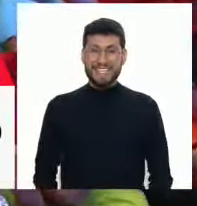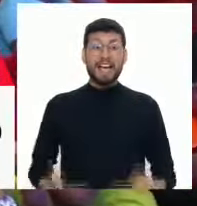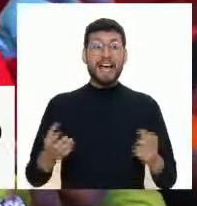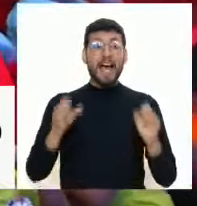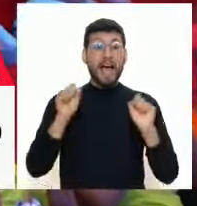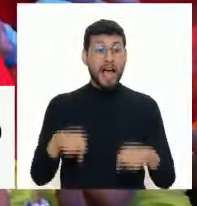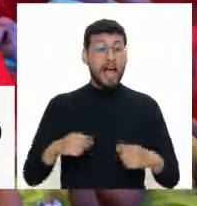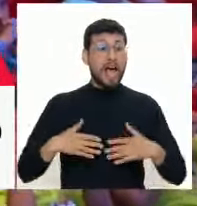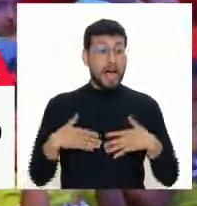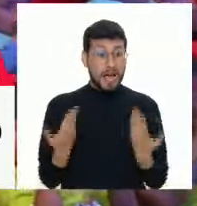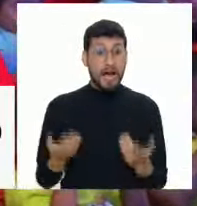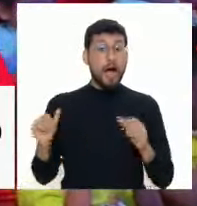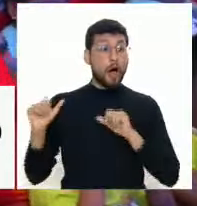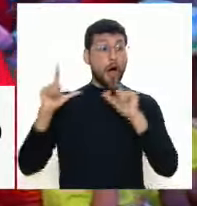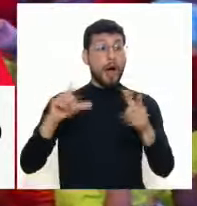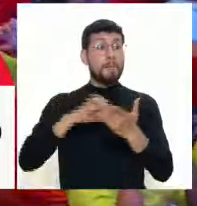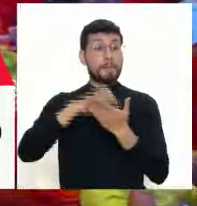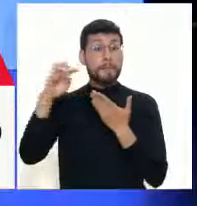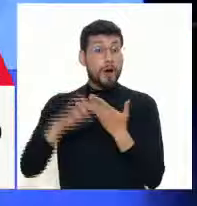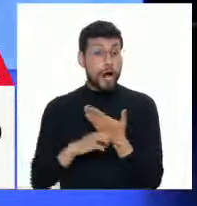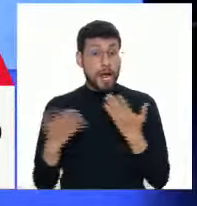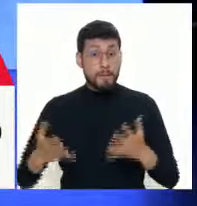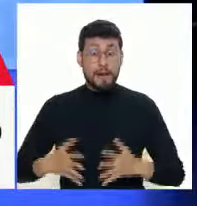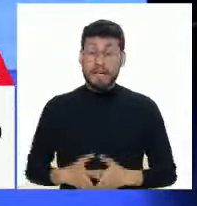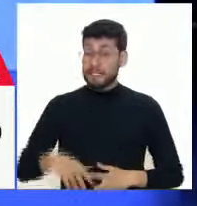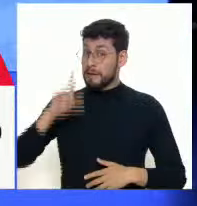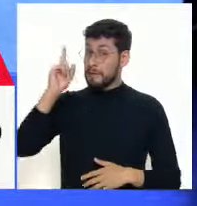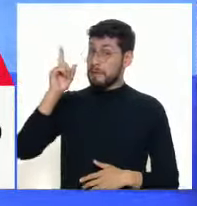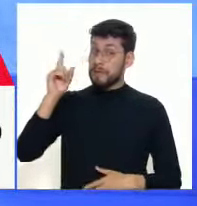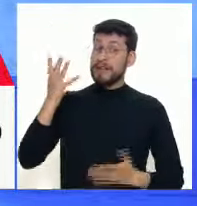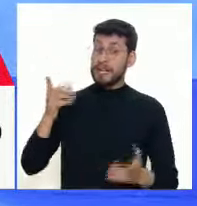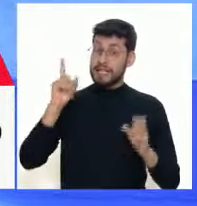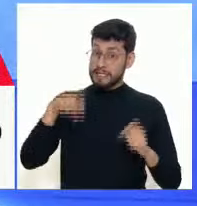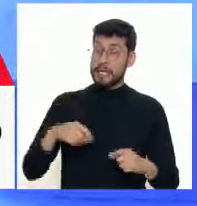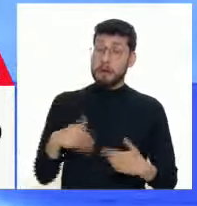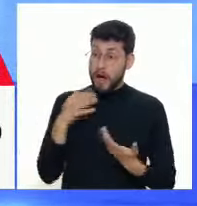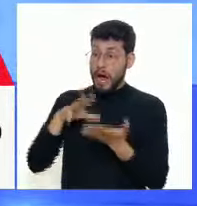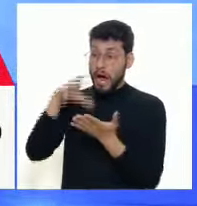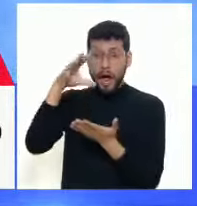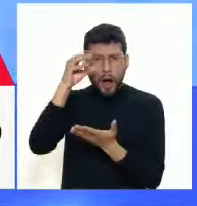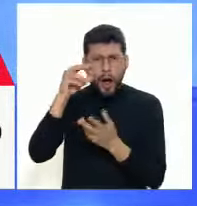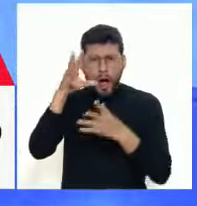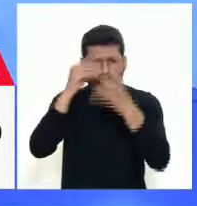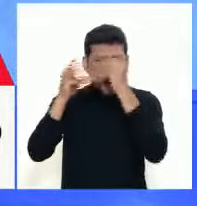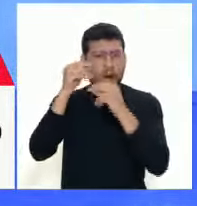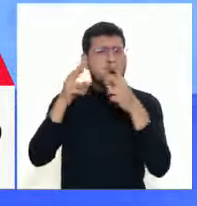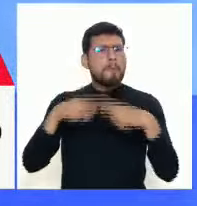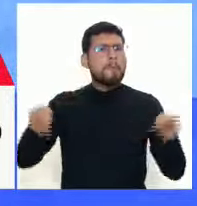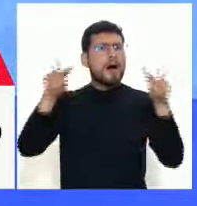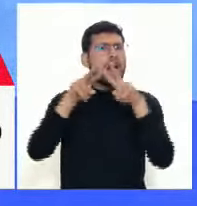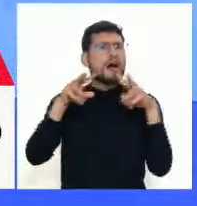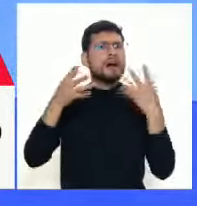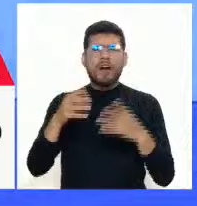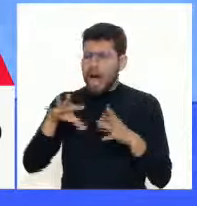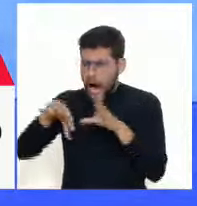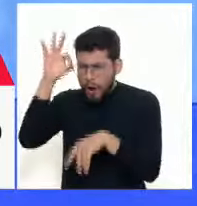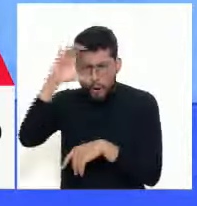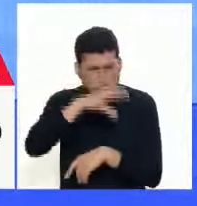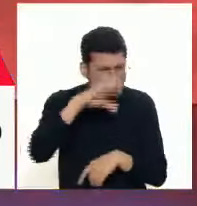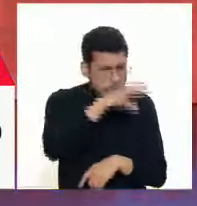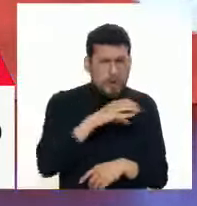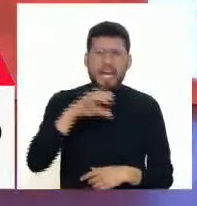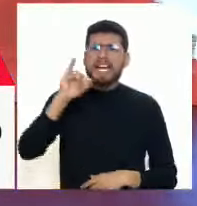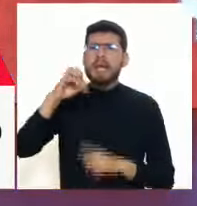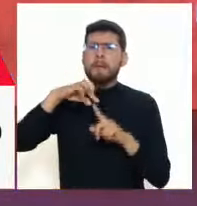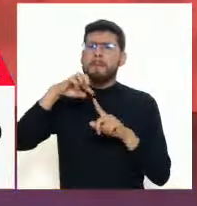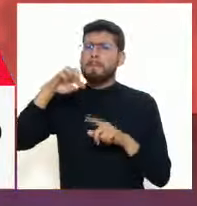Para poder estrenar nuestro programa, primero tenemos que encontrar los valores de Canal IP. ¿Y ustedes me pueden ayudar con